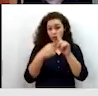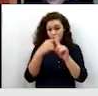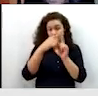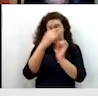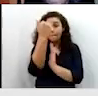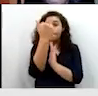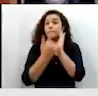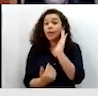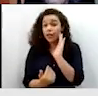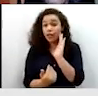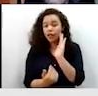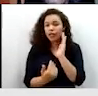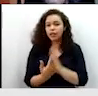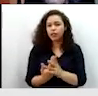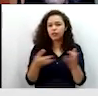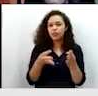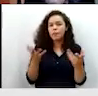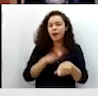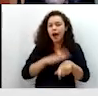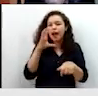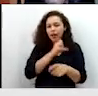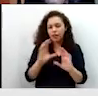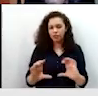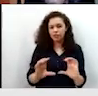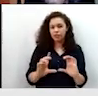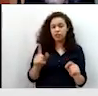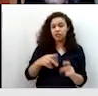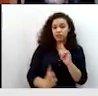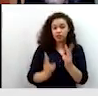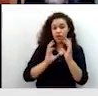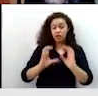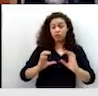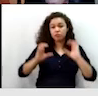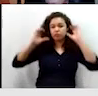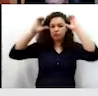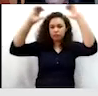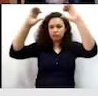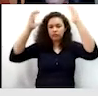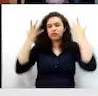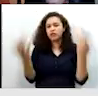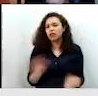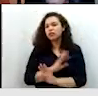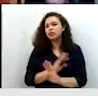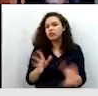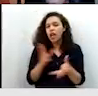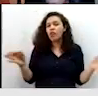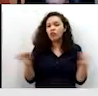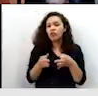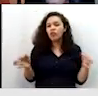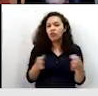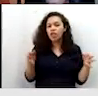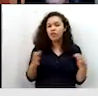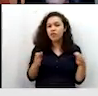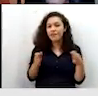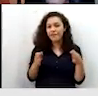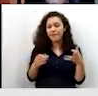Entonces, si ustedes suben las hortalizas al nivel superior, prácticamente se van a quemar por el frío.